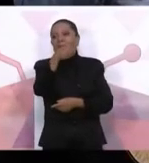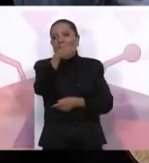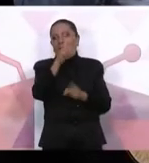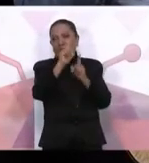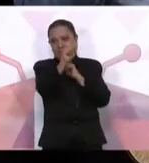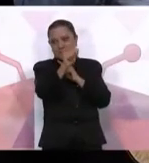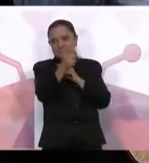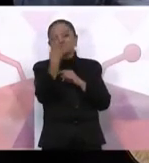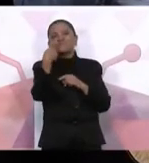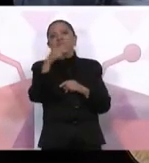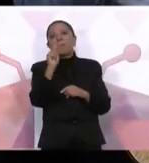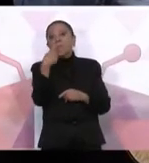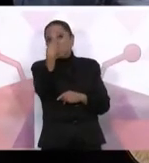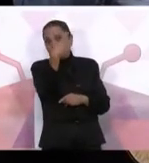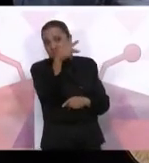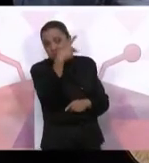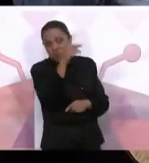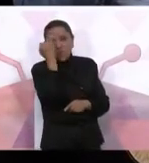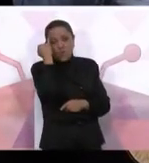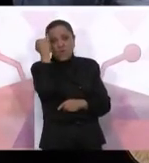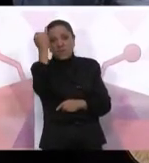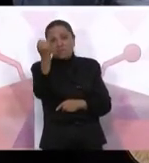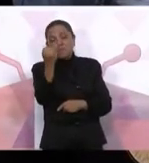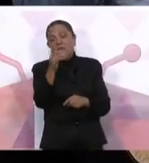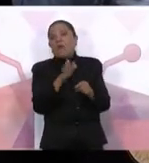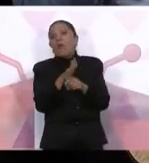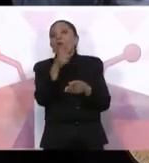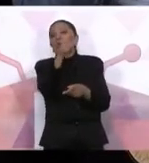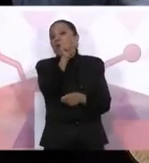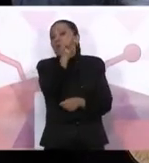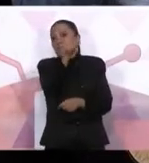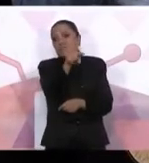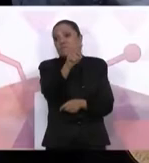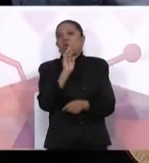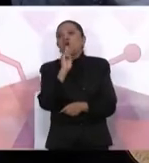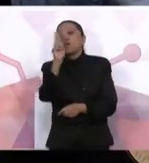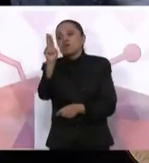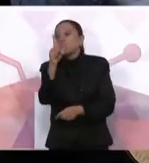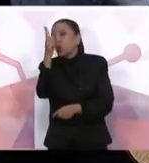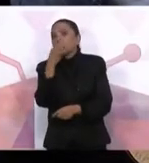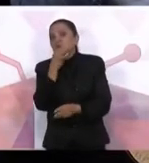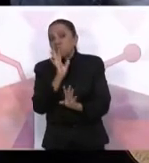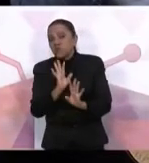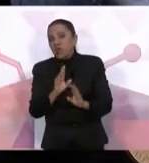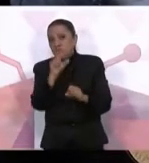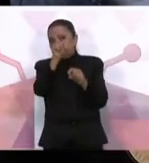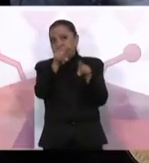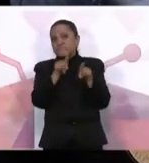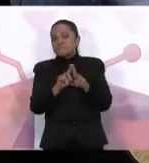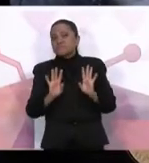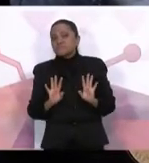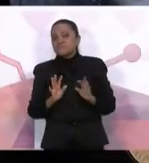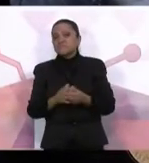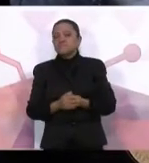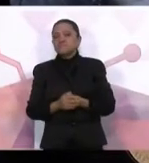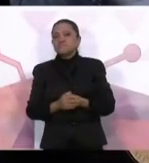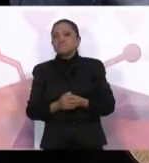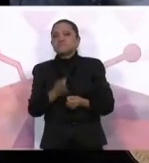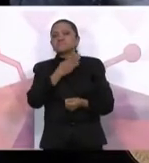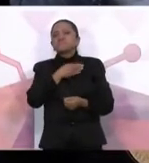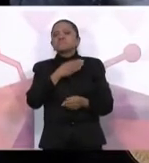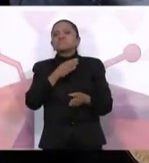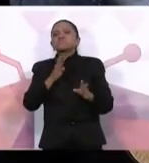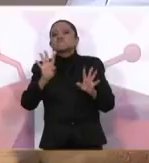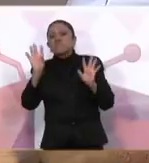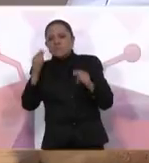y su idea cuál sería hasta por un minuto para respetar la regla bueno yo soy un convencido de